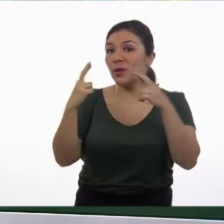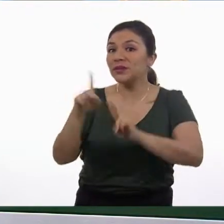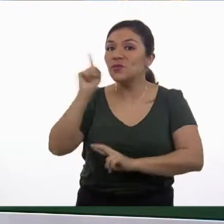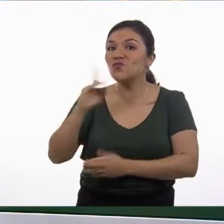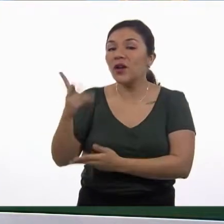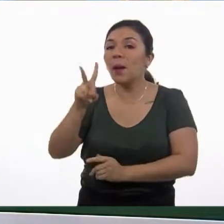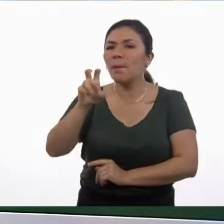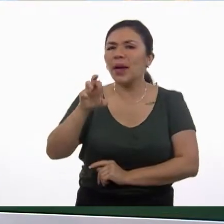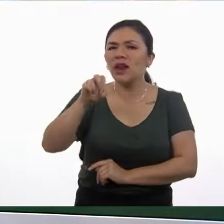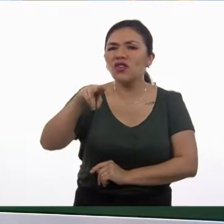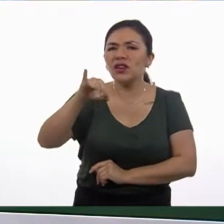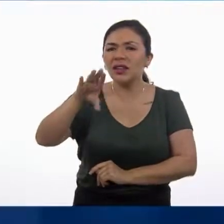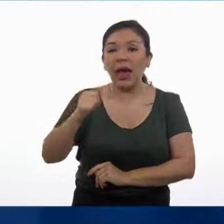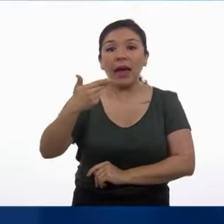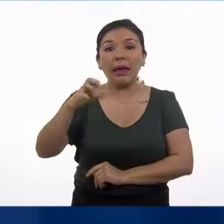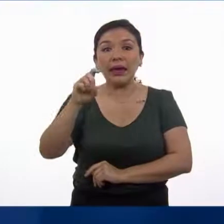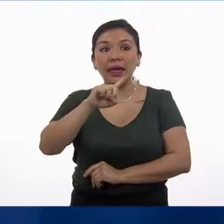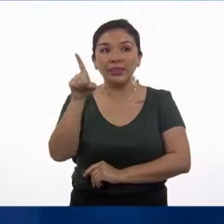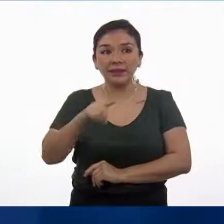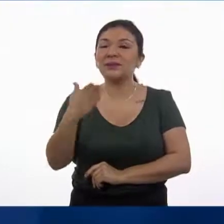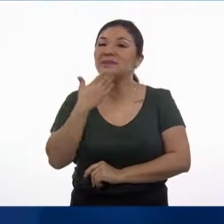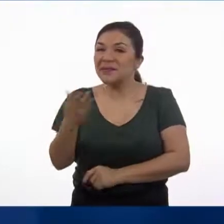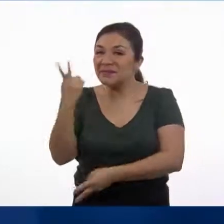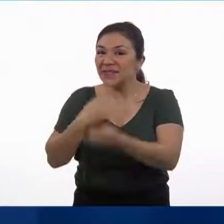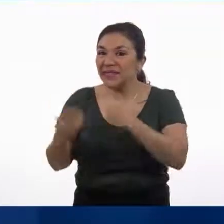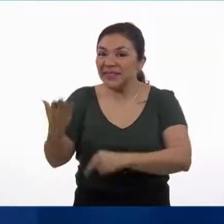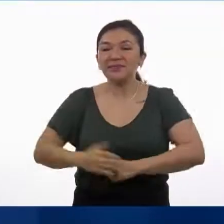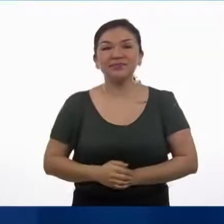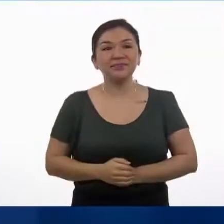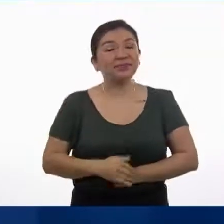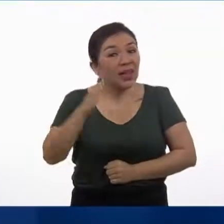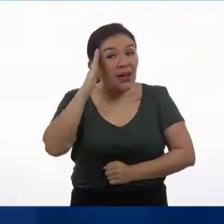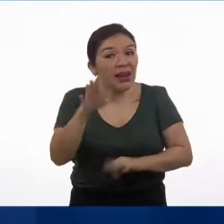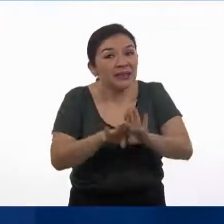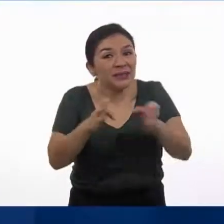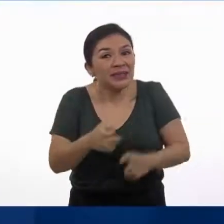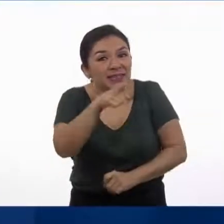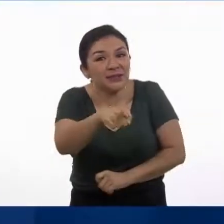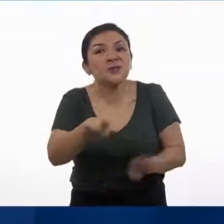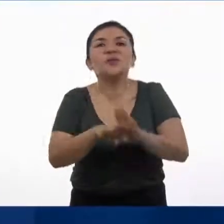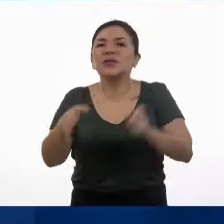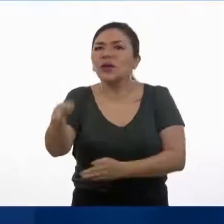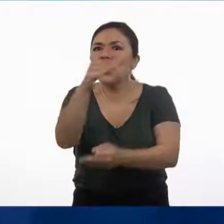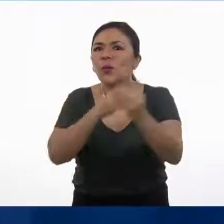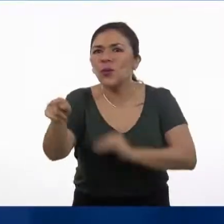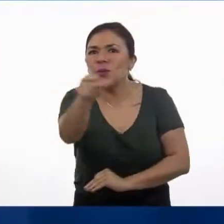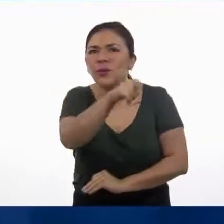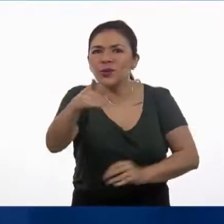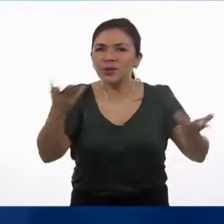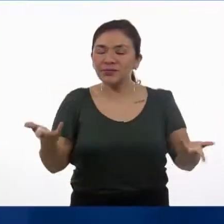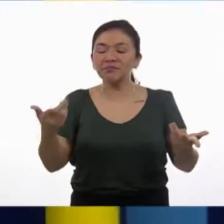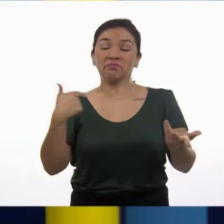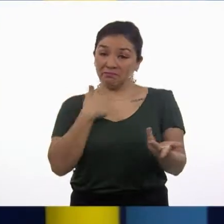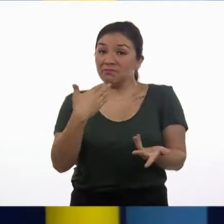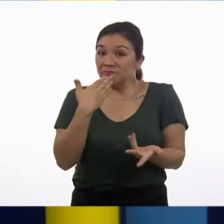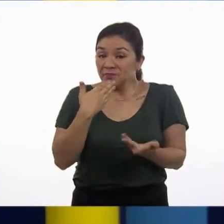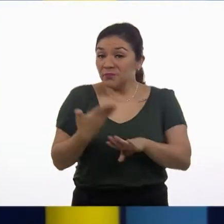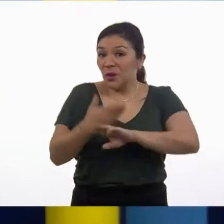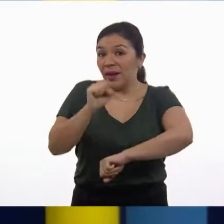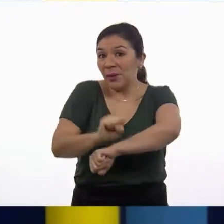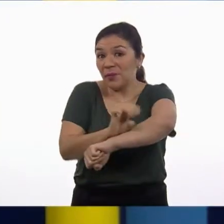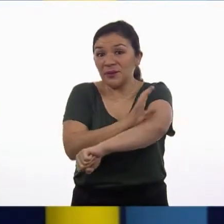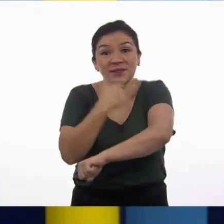maestra Verónica Hernández. Bienvenida. Hola María, ¿cómo estás? ¿Cómo están todos? Pues muy bien, muy